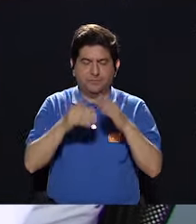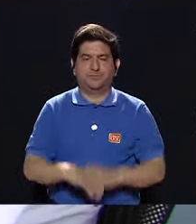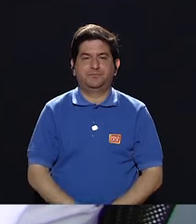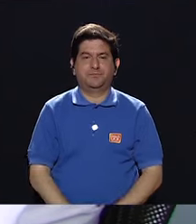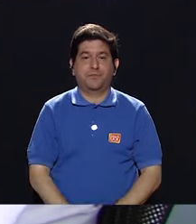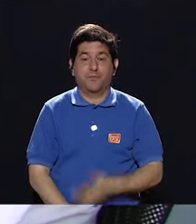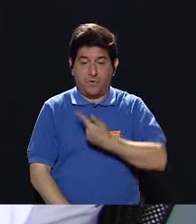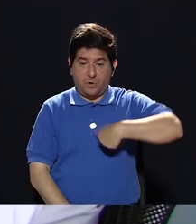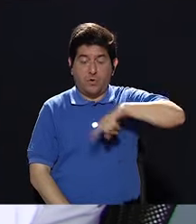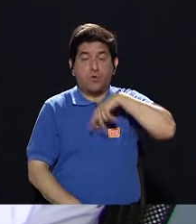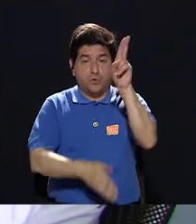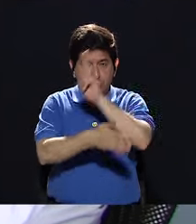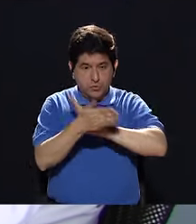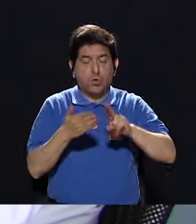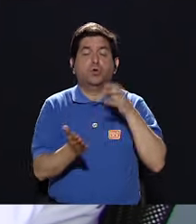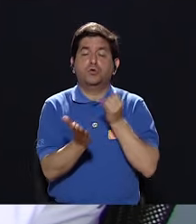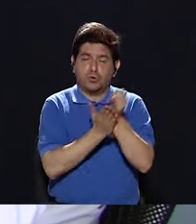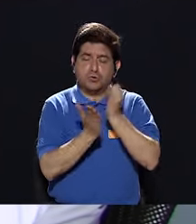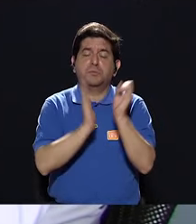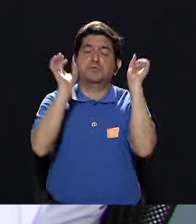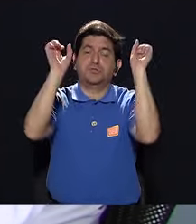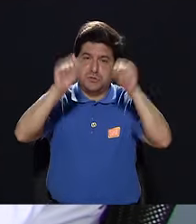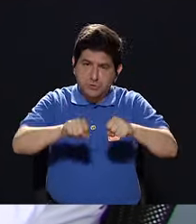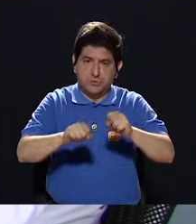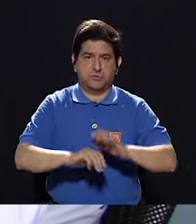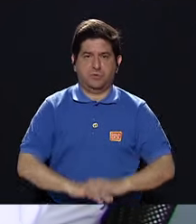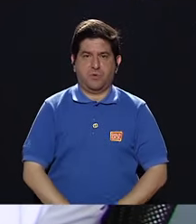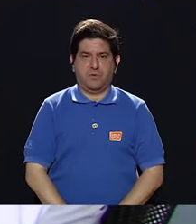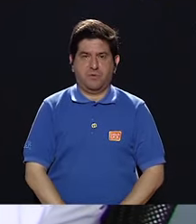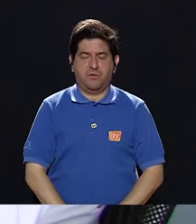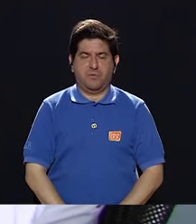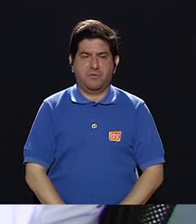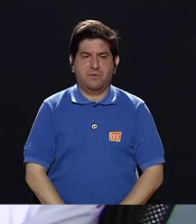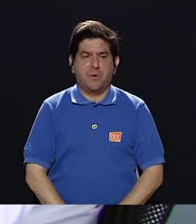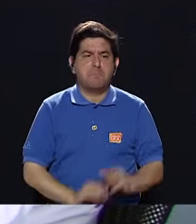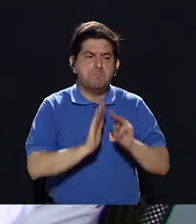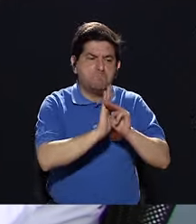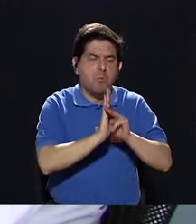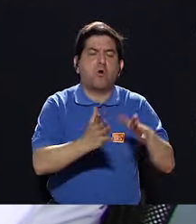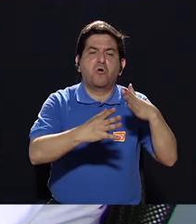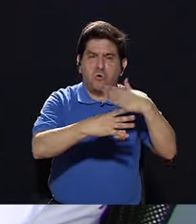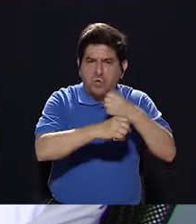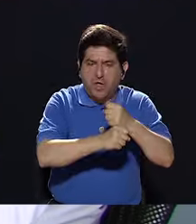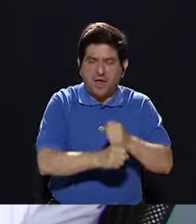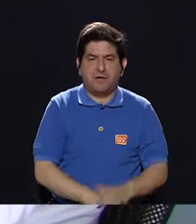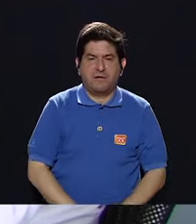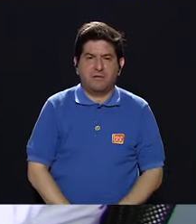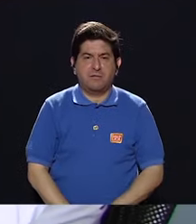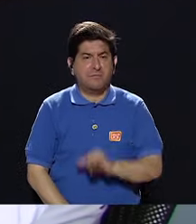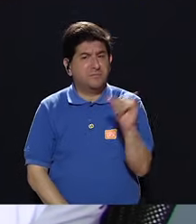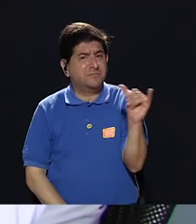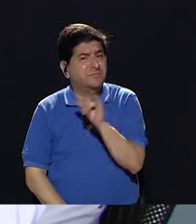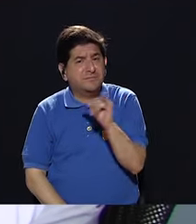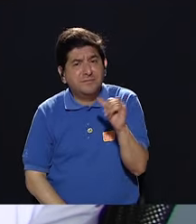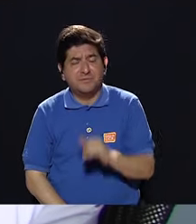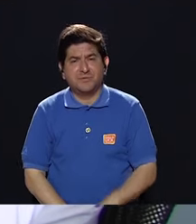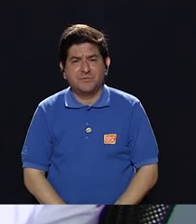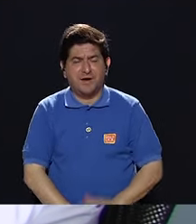digamos. Nosotros como universidad podemos hacer investigación, podemos elaborar modelos e